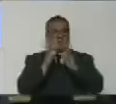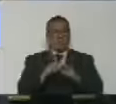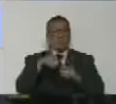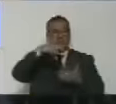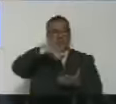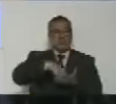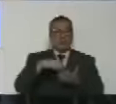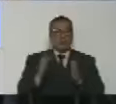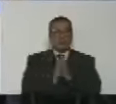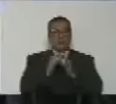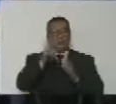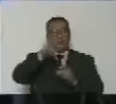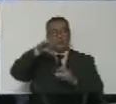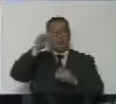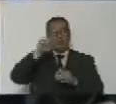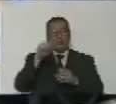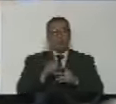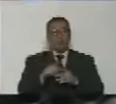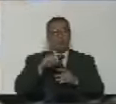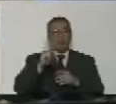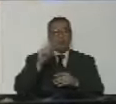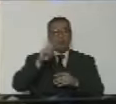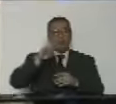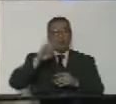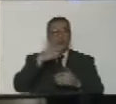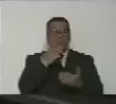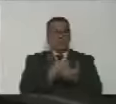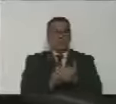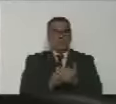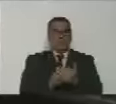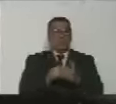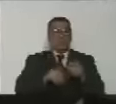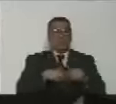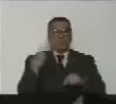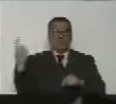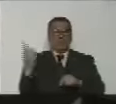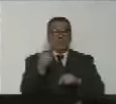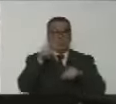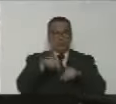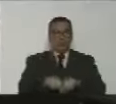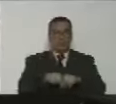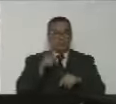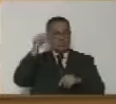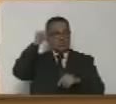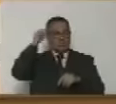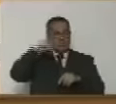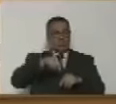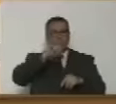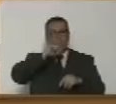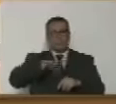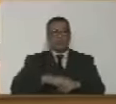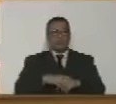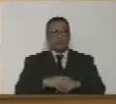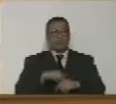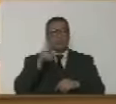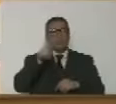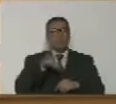Carabobo en Santa Rosa y la comuna Urquía. Muchísimas gracias por estar ustedes hoy aquí. Hoy es un día histórico